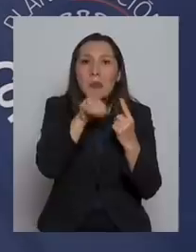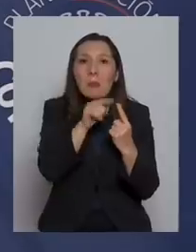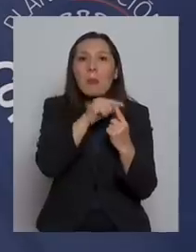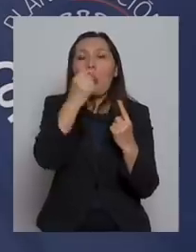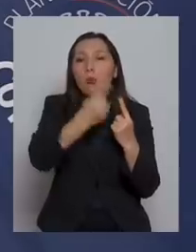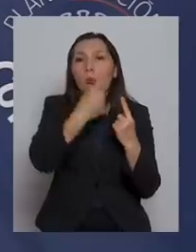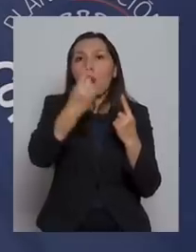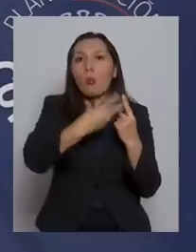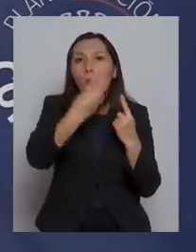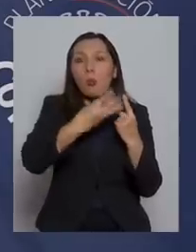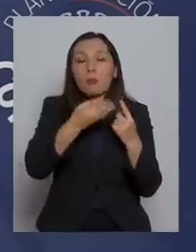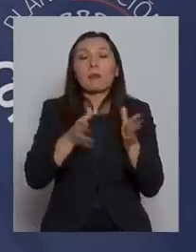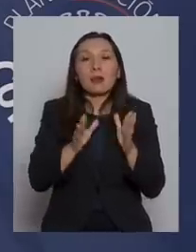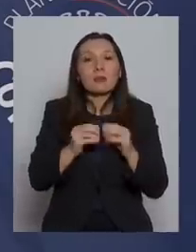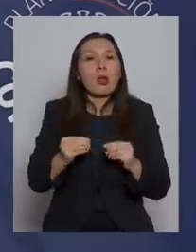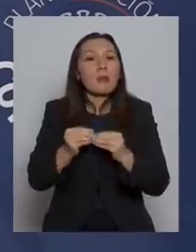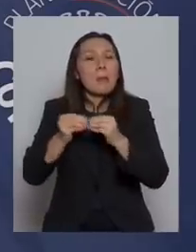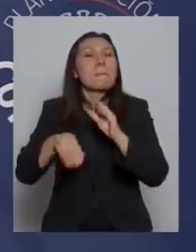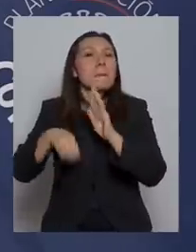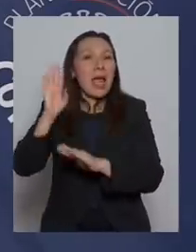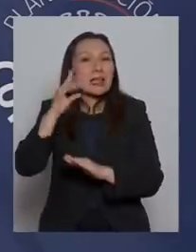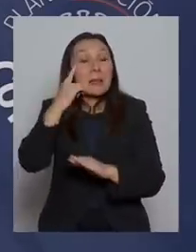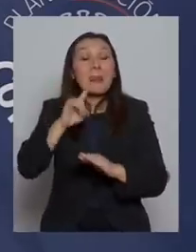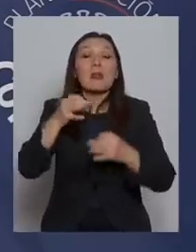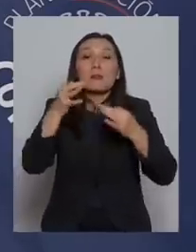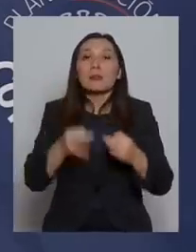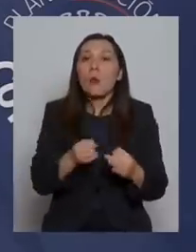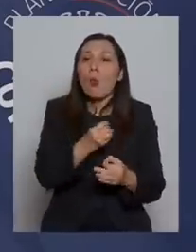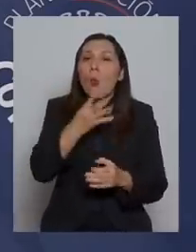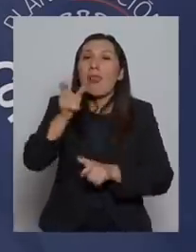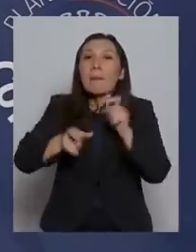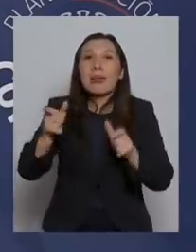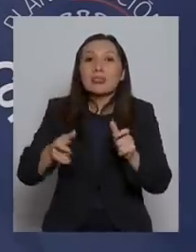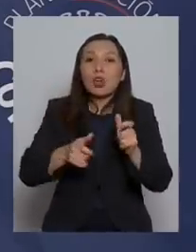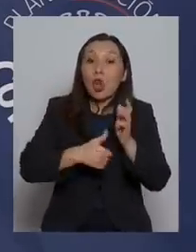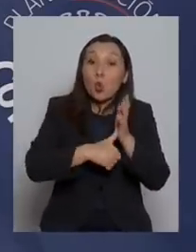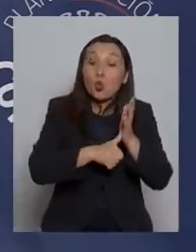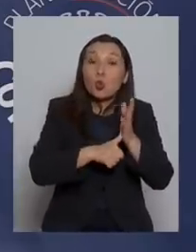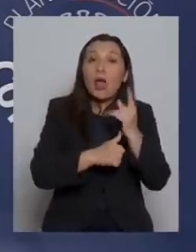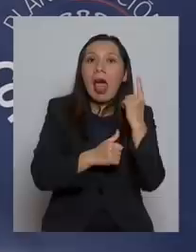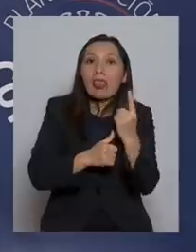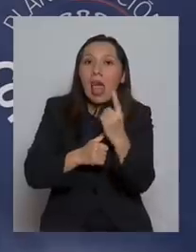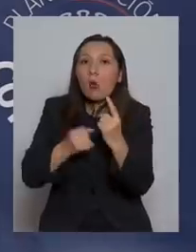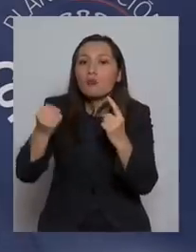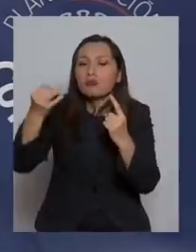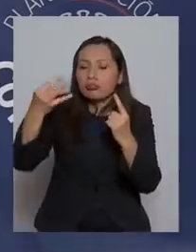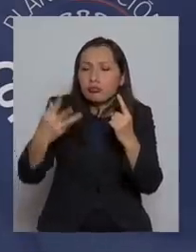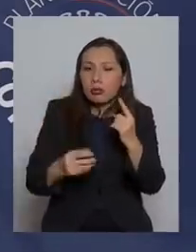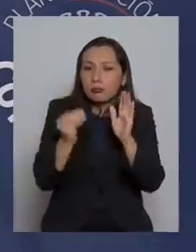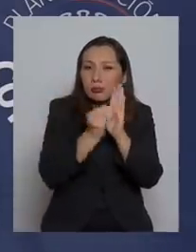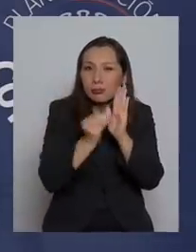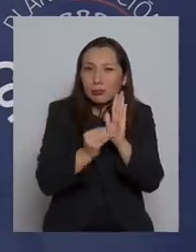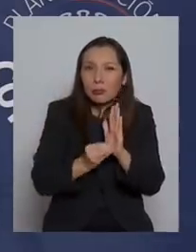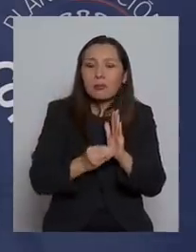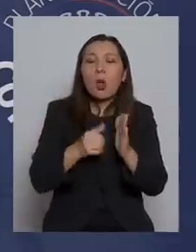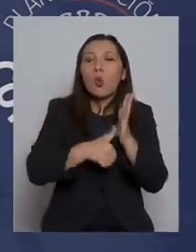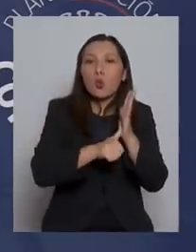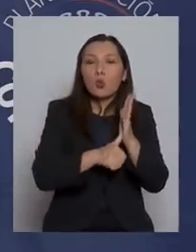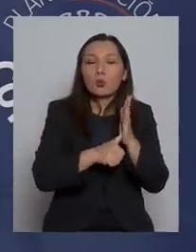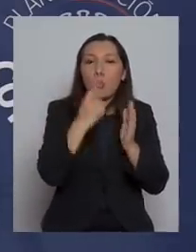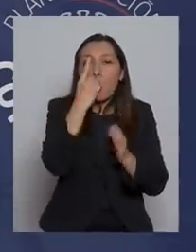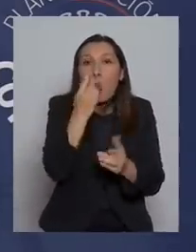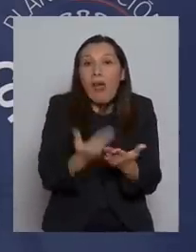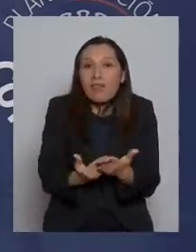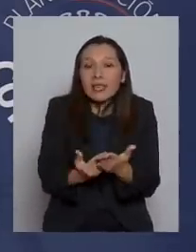los exámenes totales realizados son un poco más, pero estos son el número de pacientes en los que se ha hecho al menos